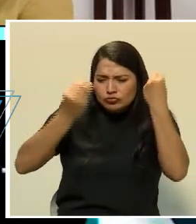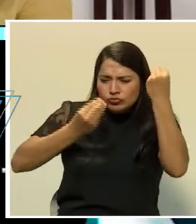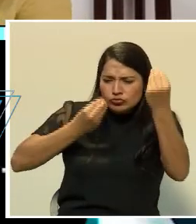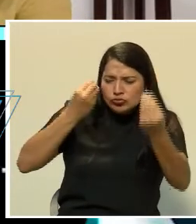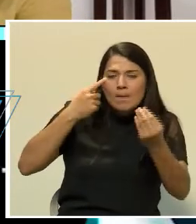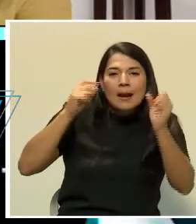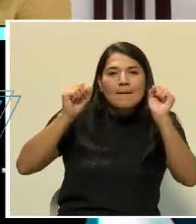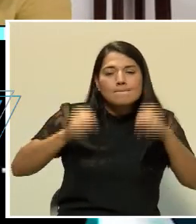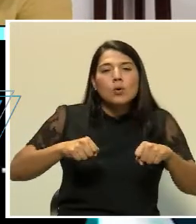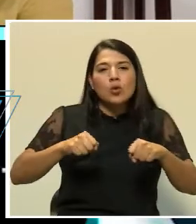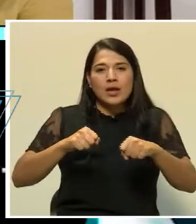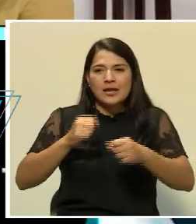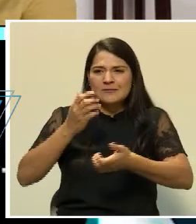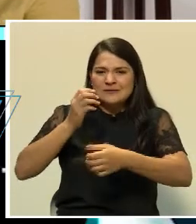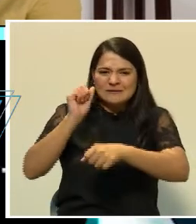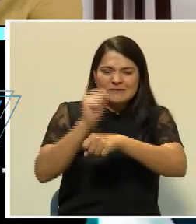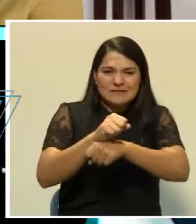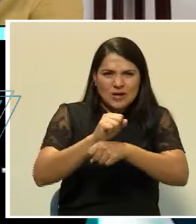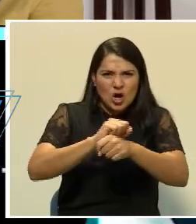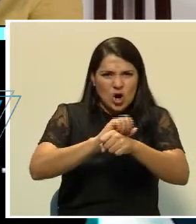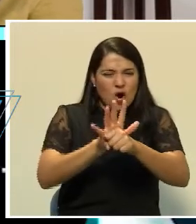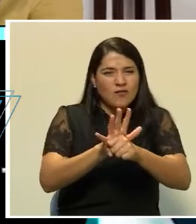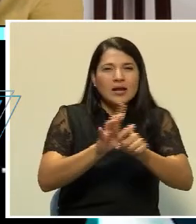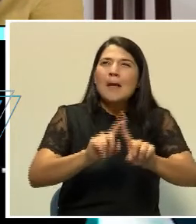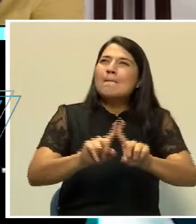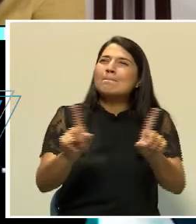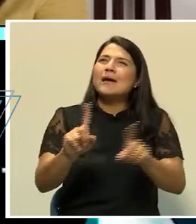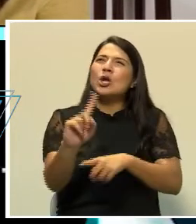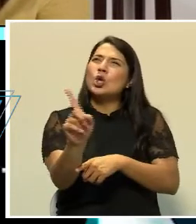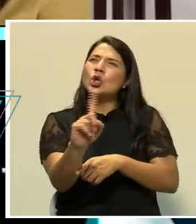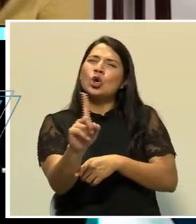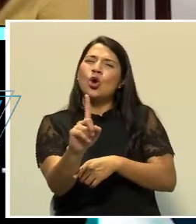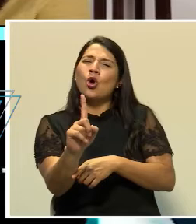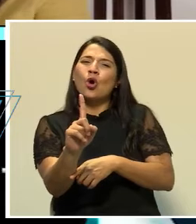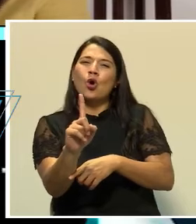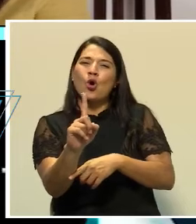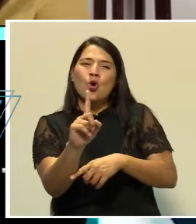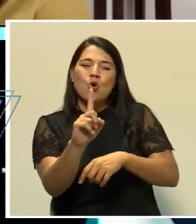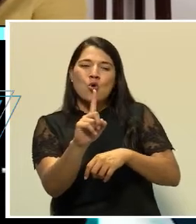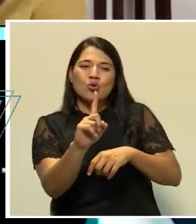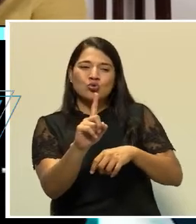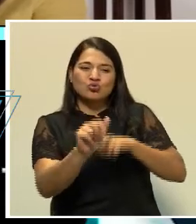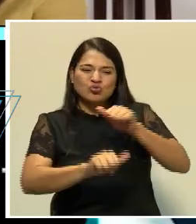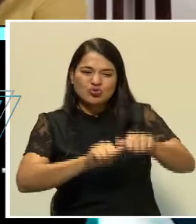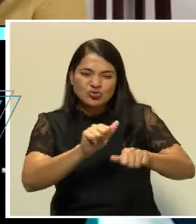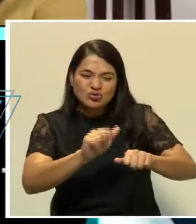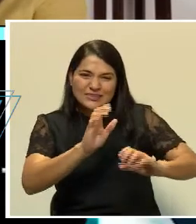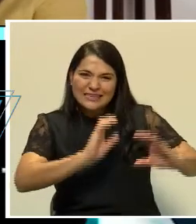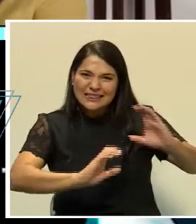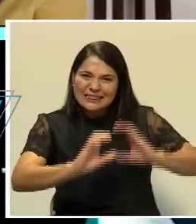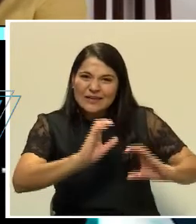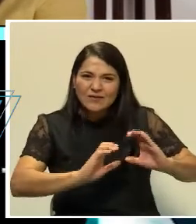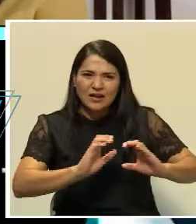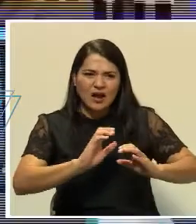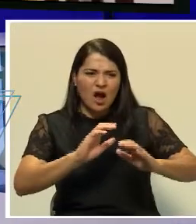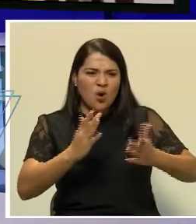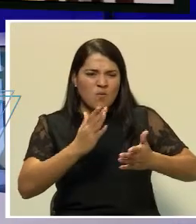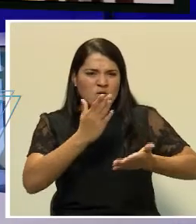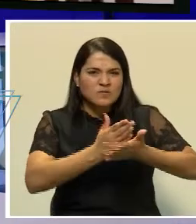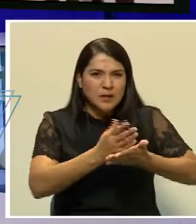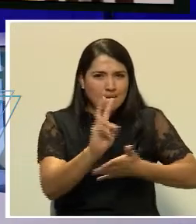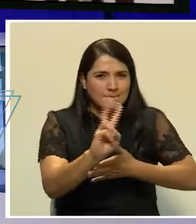poder luchar contra el COVID, pero no necesariamente una lucha práctica o científica, sino una